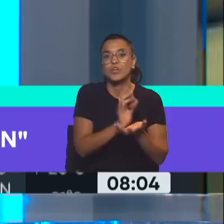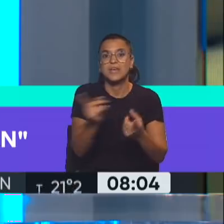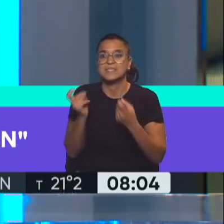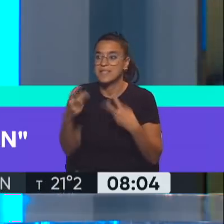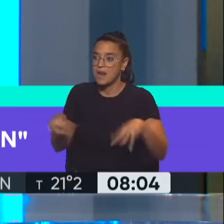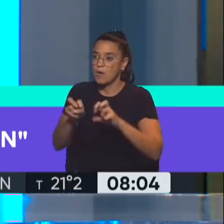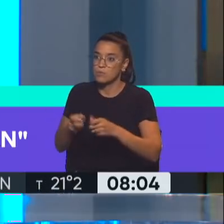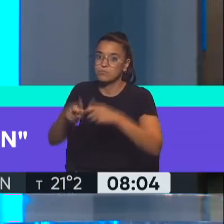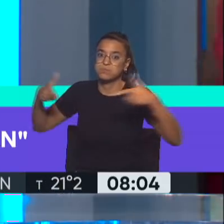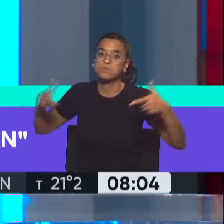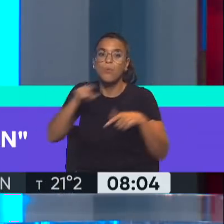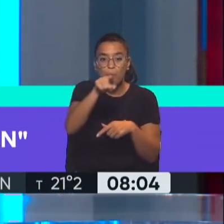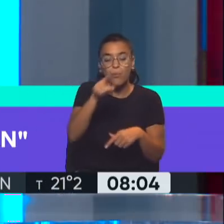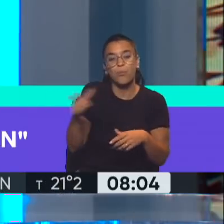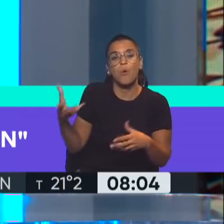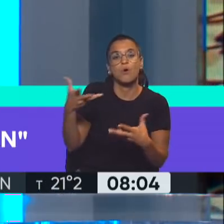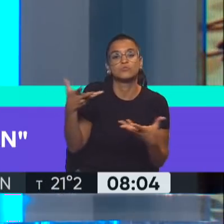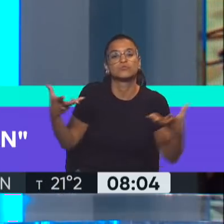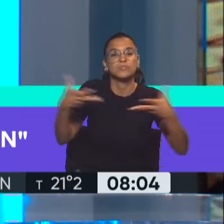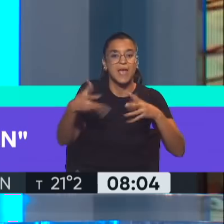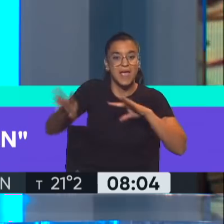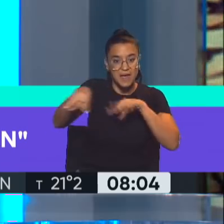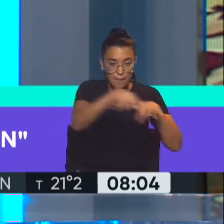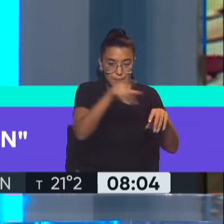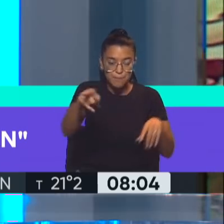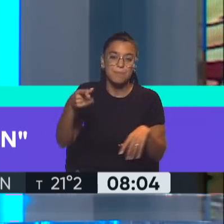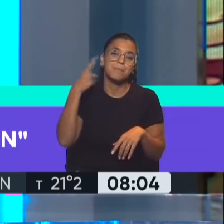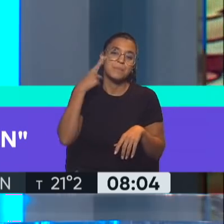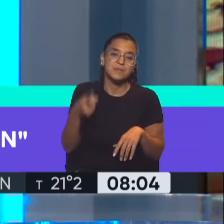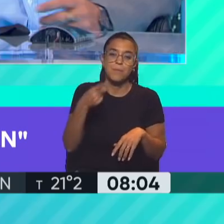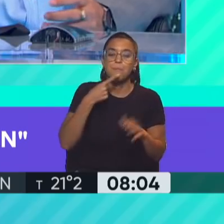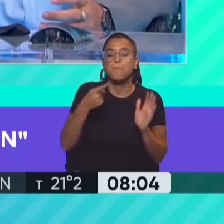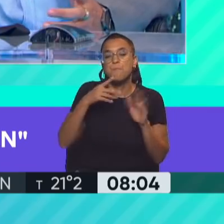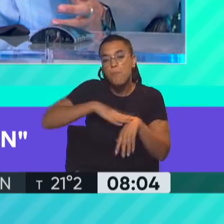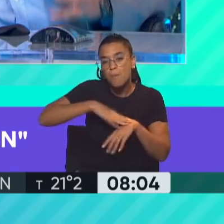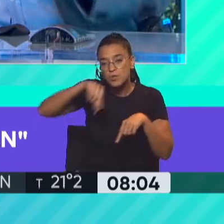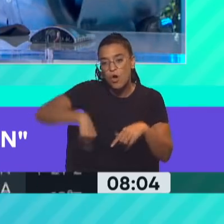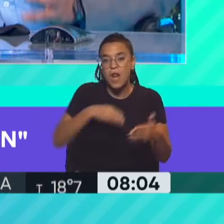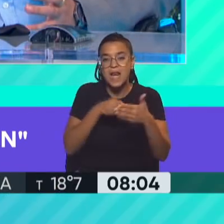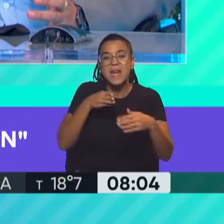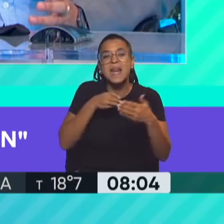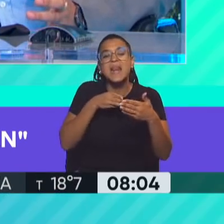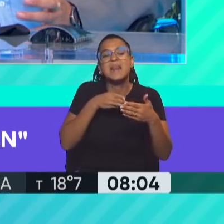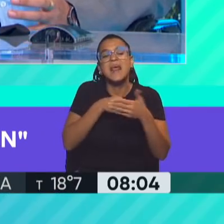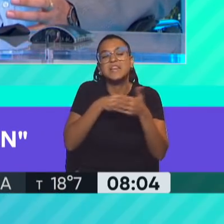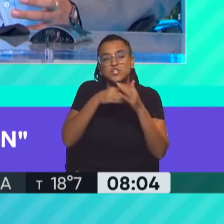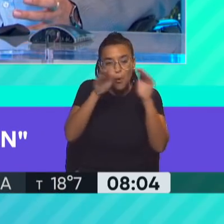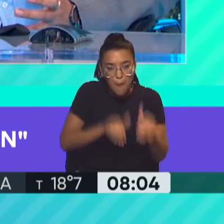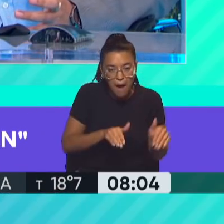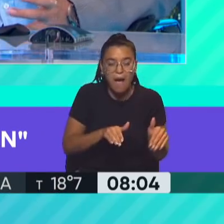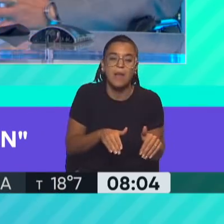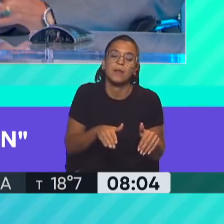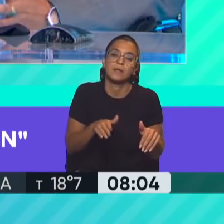recaudación porque atrás en el sector agropecuario crees que es el momento para bajar las las retenciones son siempre un tema